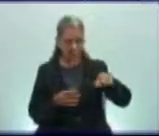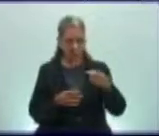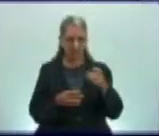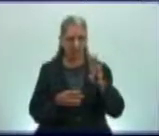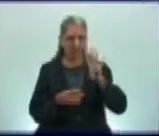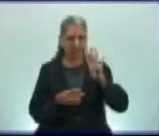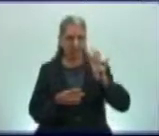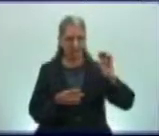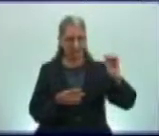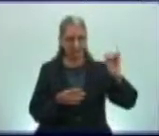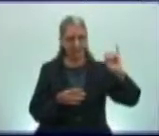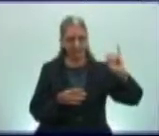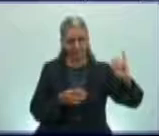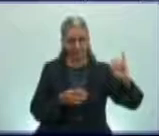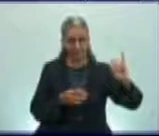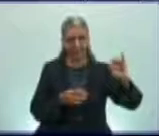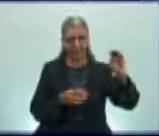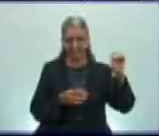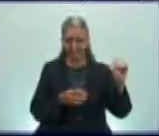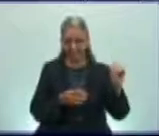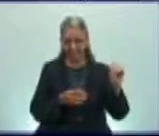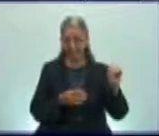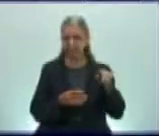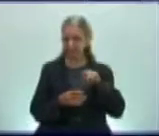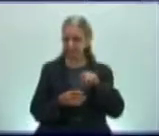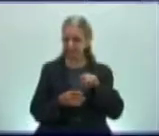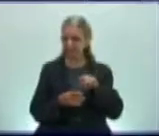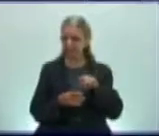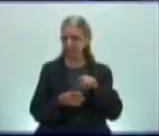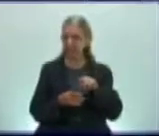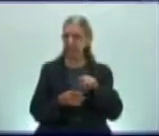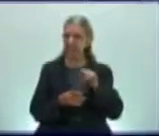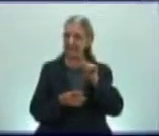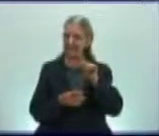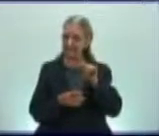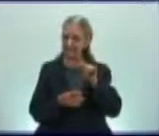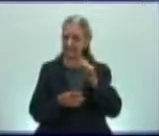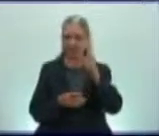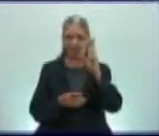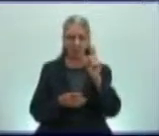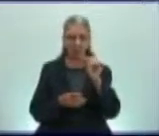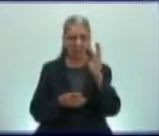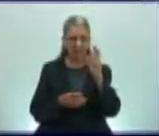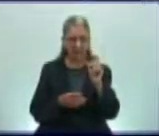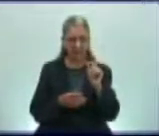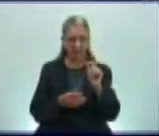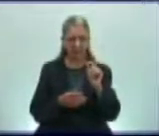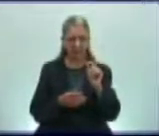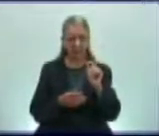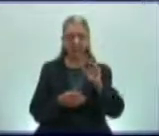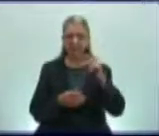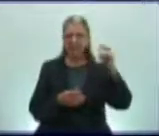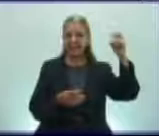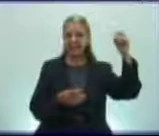solo tienes el valor de la longitud de ese arco, o sea, del